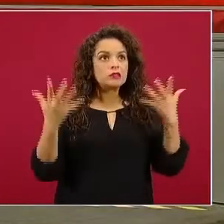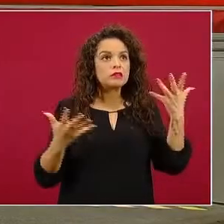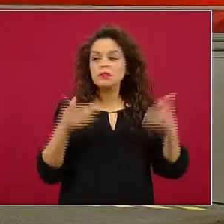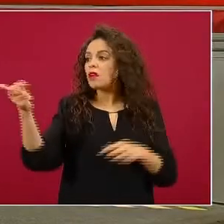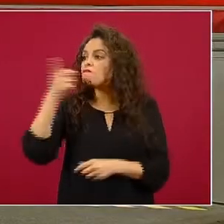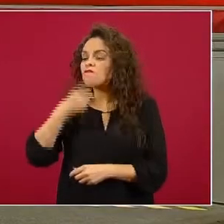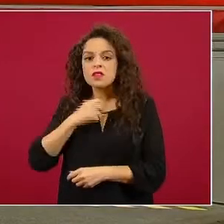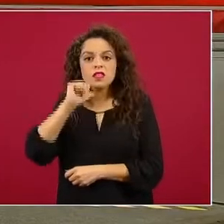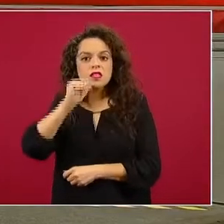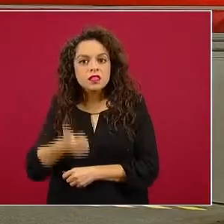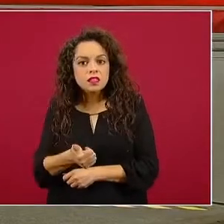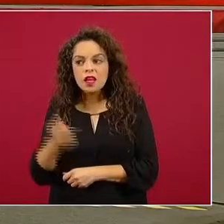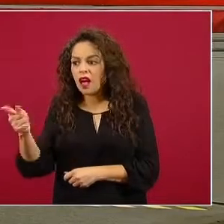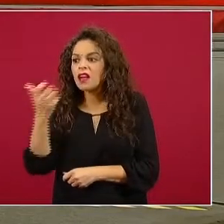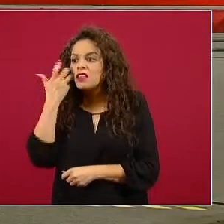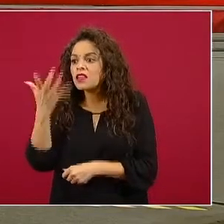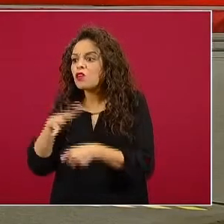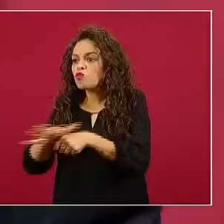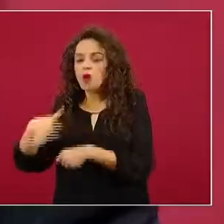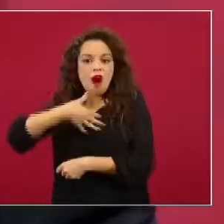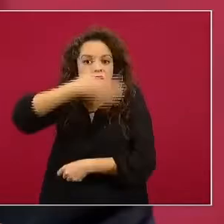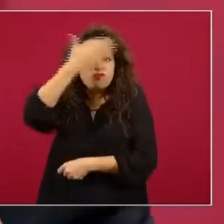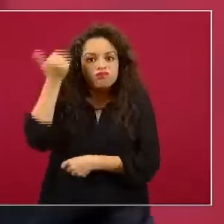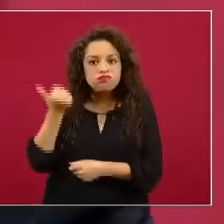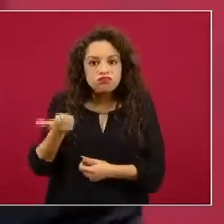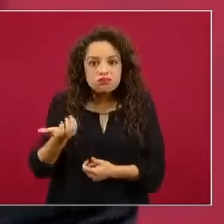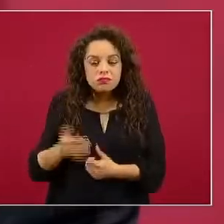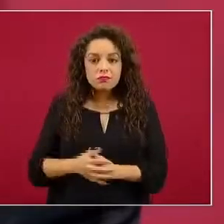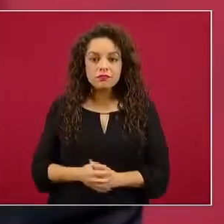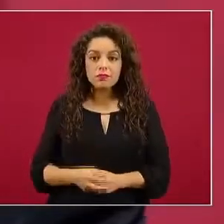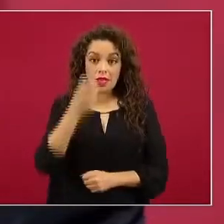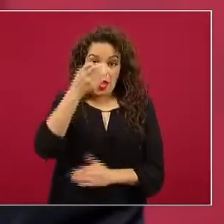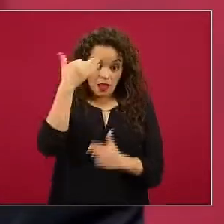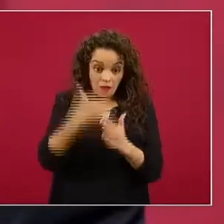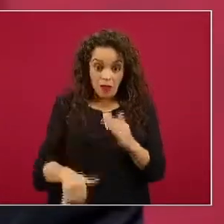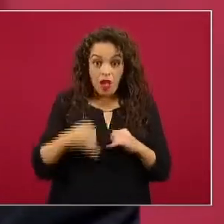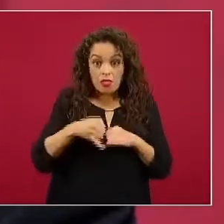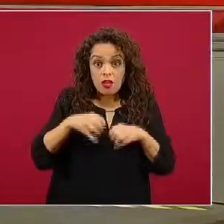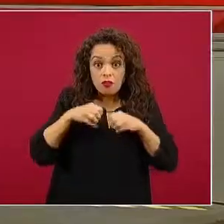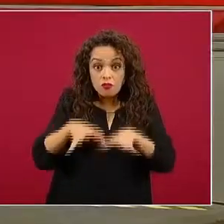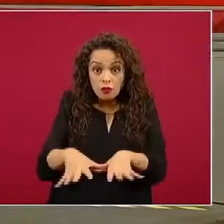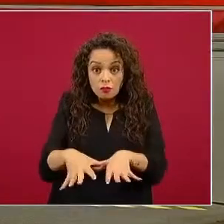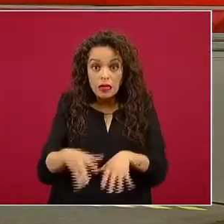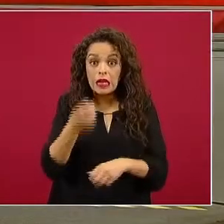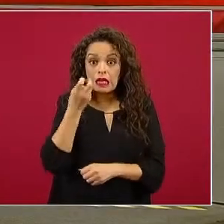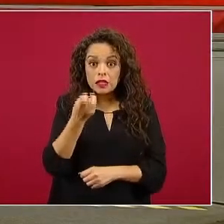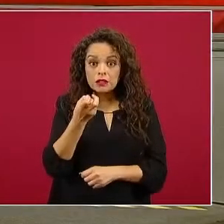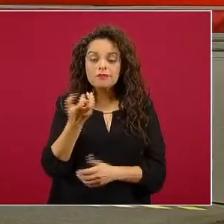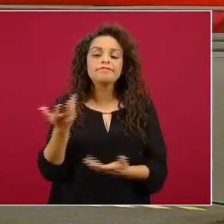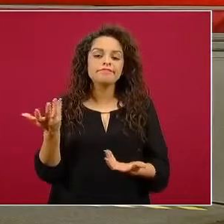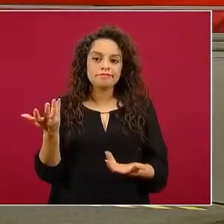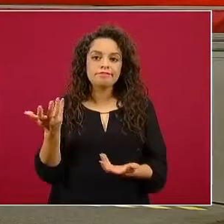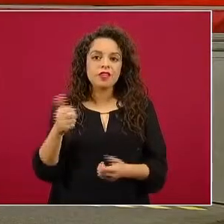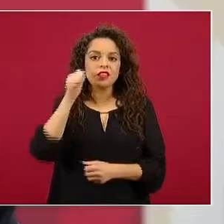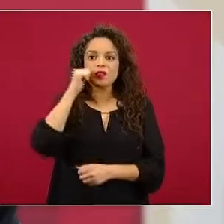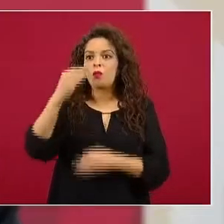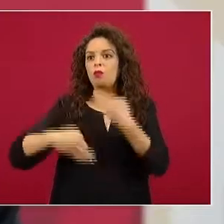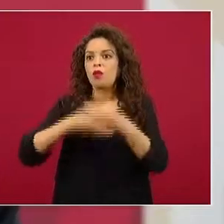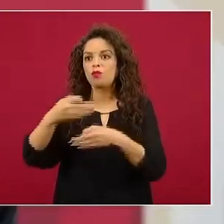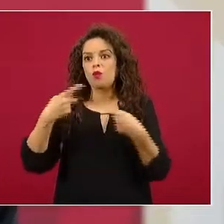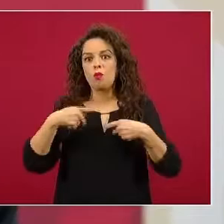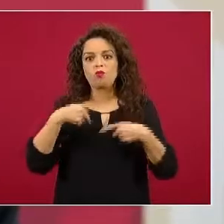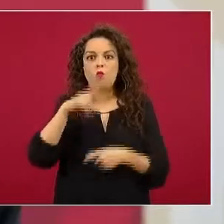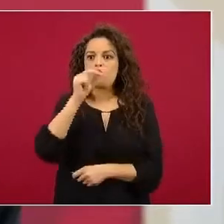yo no sabía lo que él quería, es que, y por falta de información, muchas veces esto acaba en una negativa, y